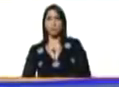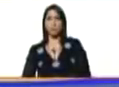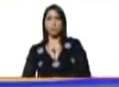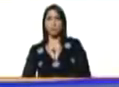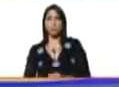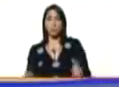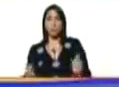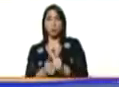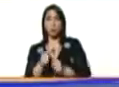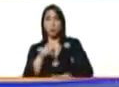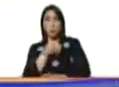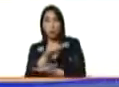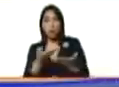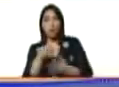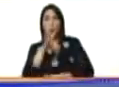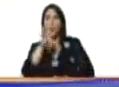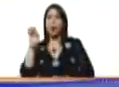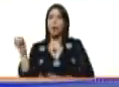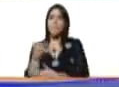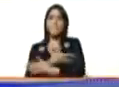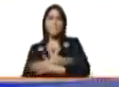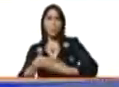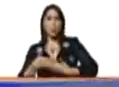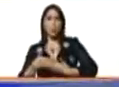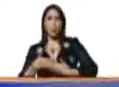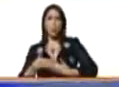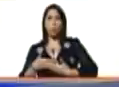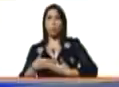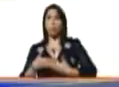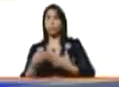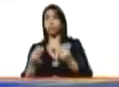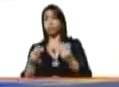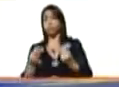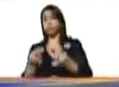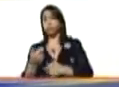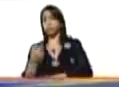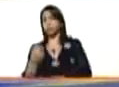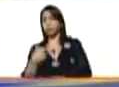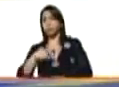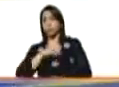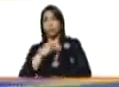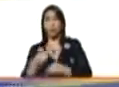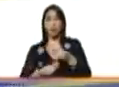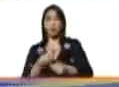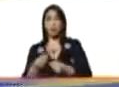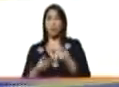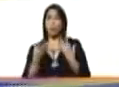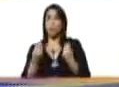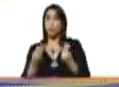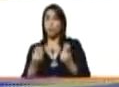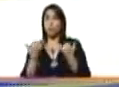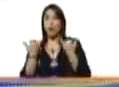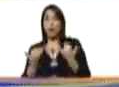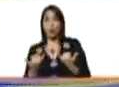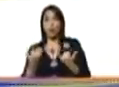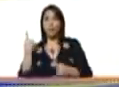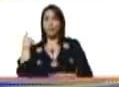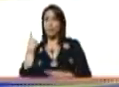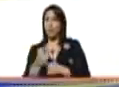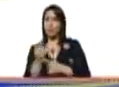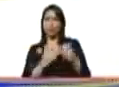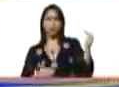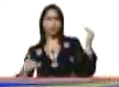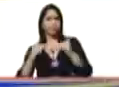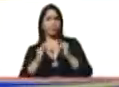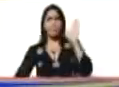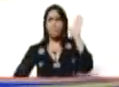Con esos 400 millones, que es muy poco, hacemos mucho. Ahora se trata de levantar la